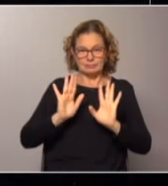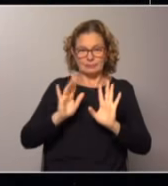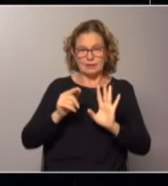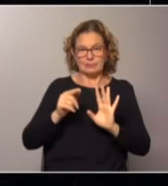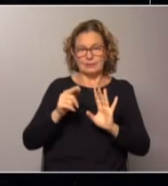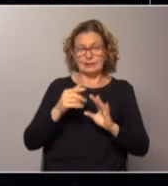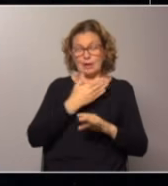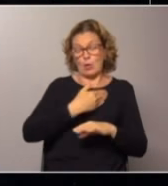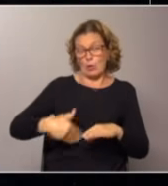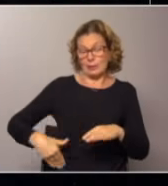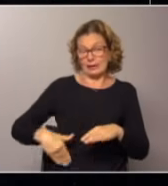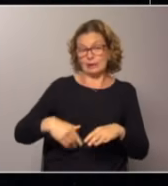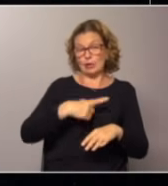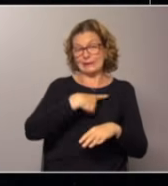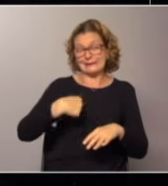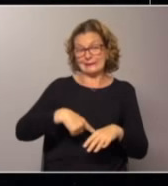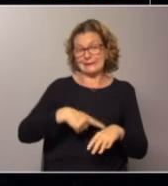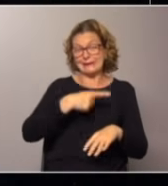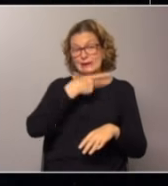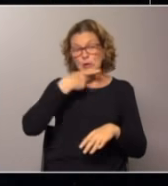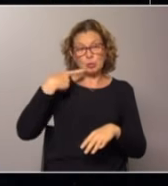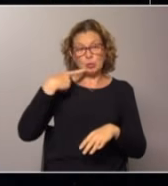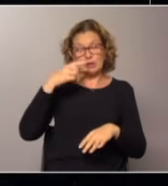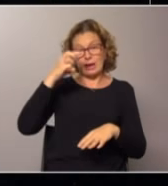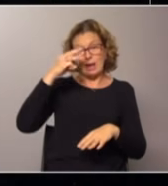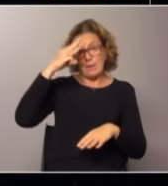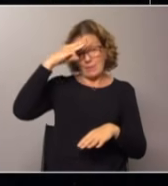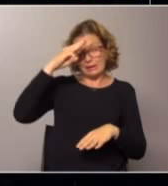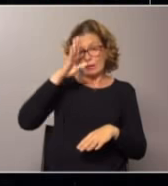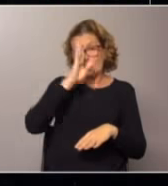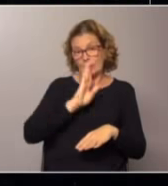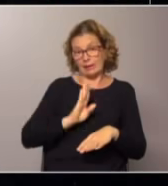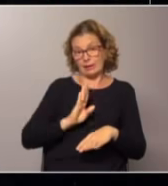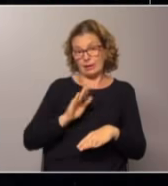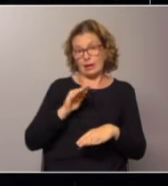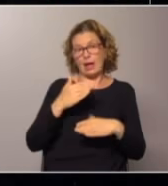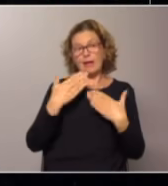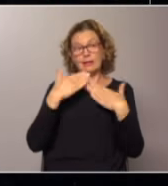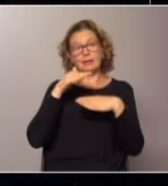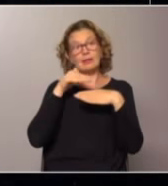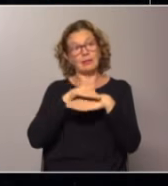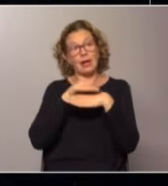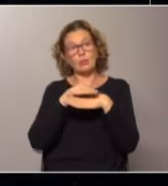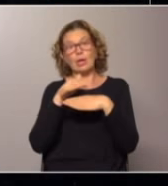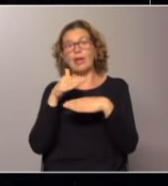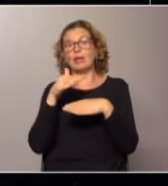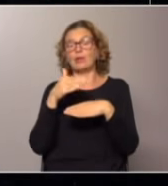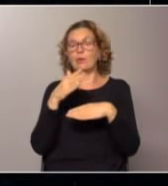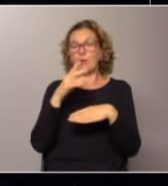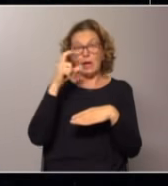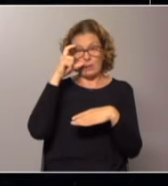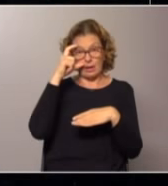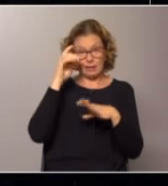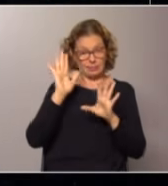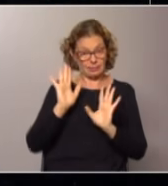ni el gobierno de china ni de rusia ni de méxico ni de brasil han saludado a by the no entonces en fin no estoy